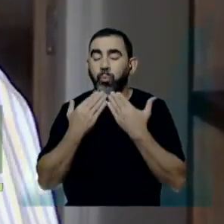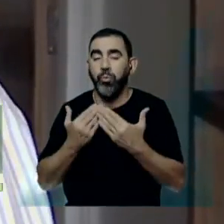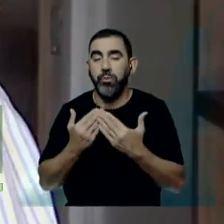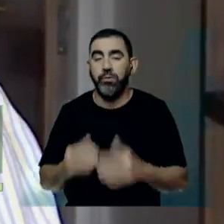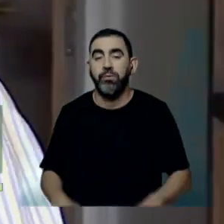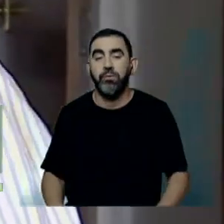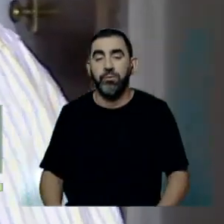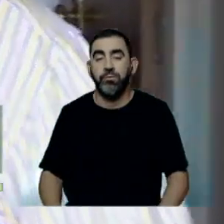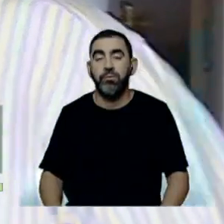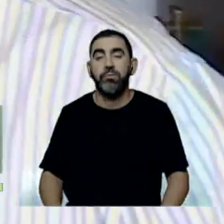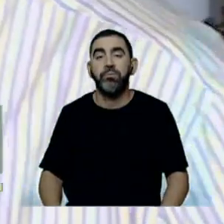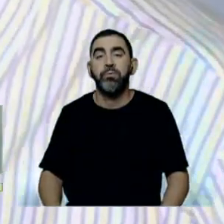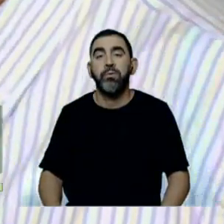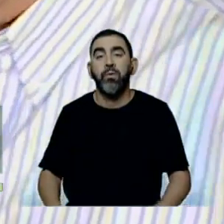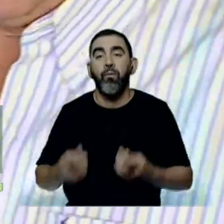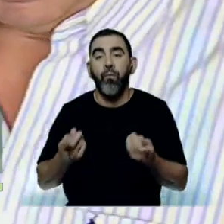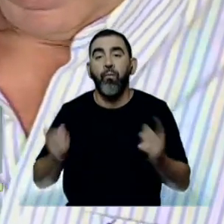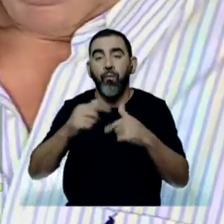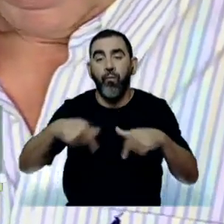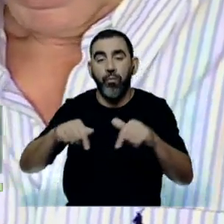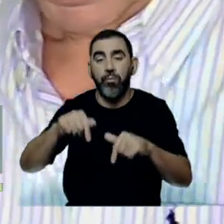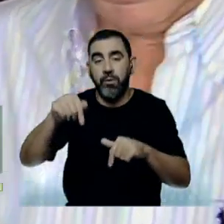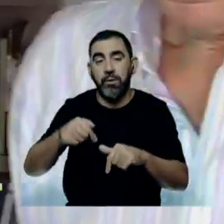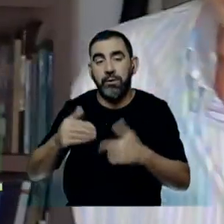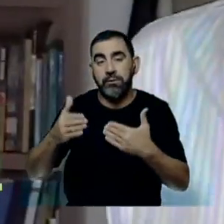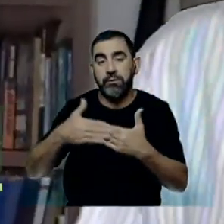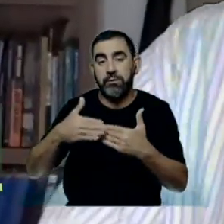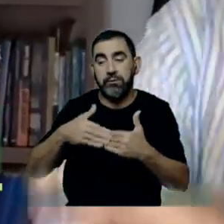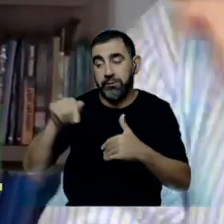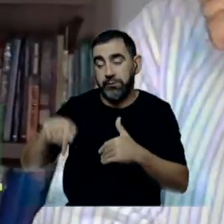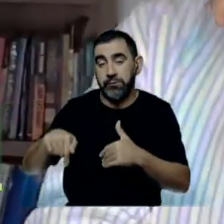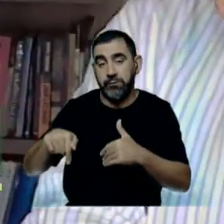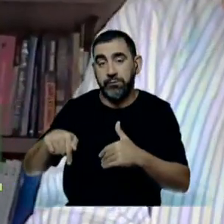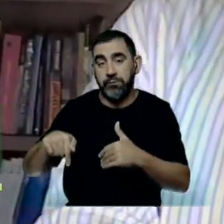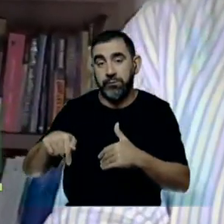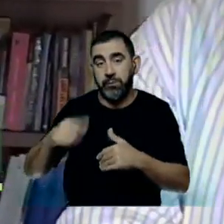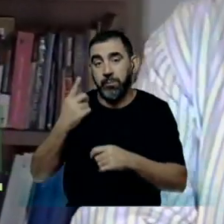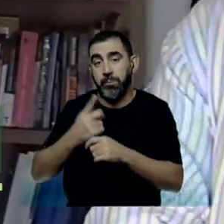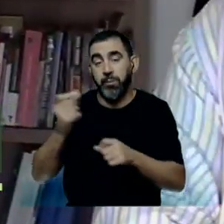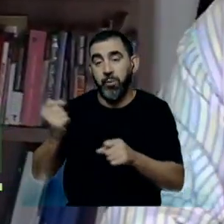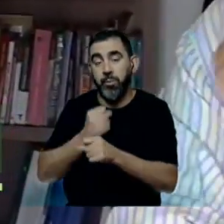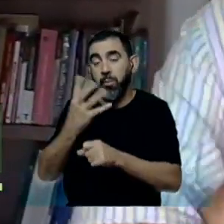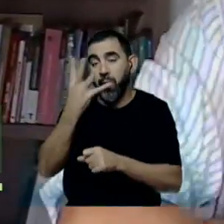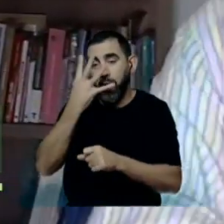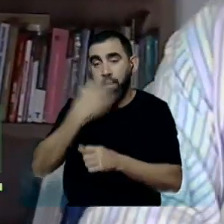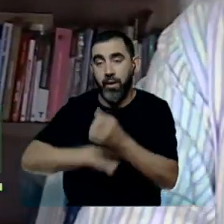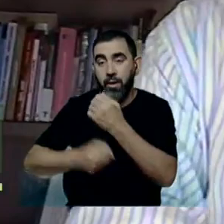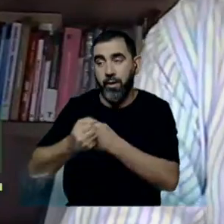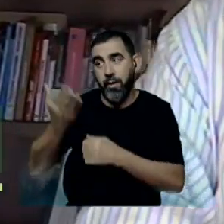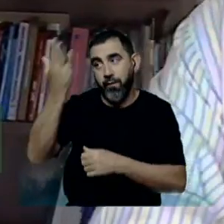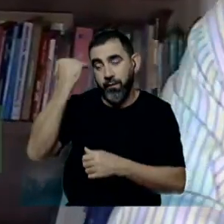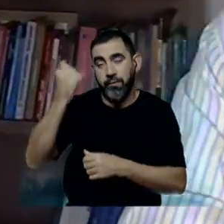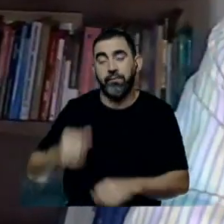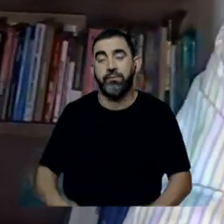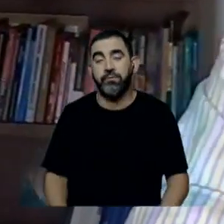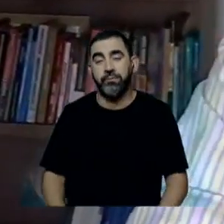García, muy amable. Gracias. Josema, volvemos contigo. Aquí, a poquitos metros míos, tengo unos primeros premios de carnaval de la época de Contrafarsa de